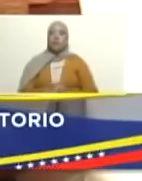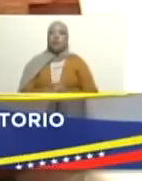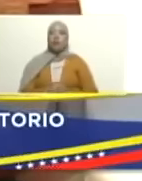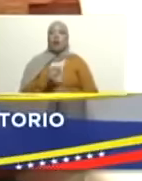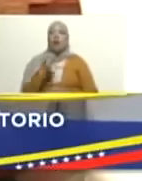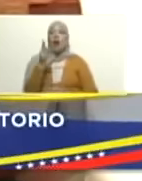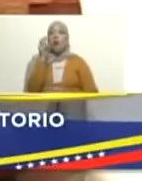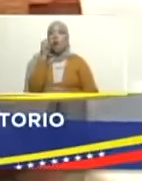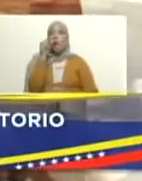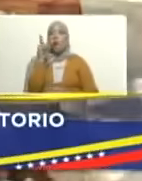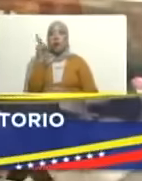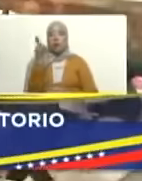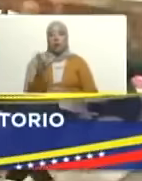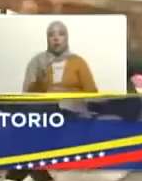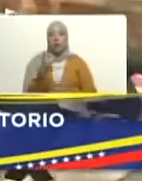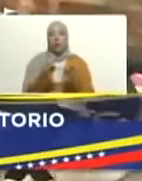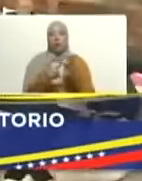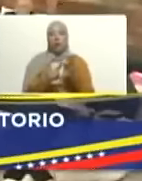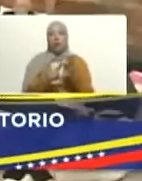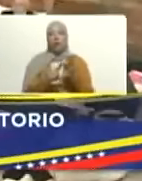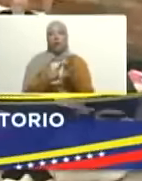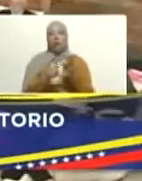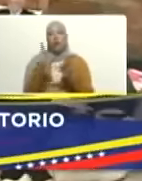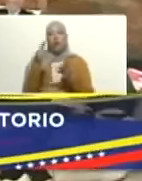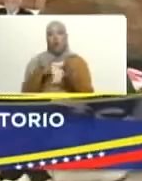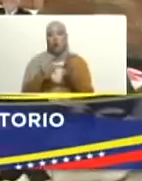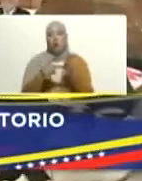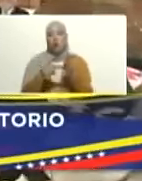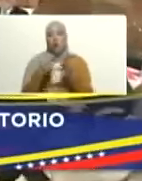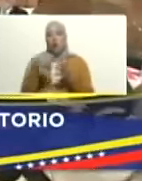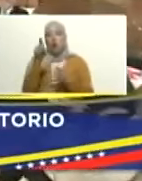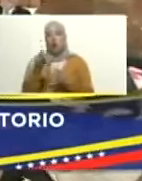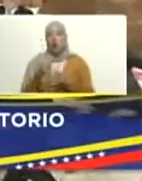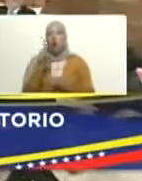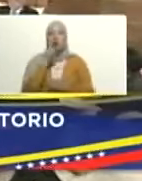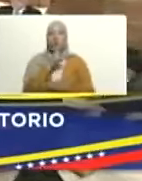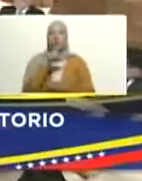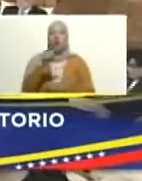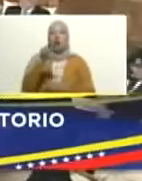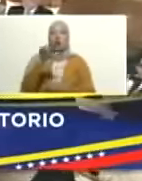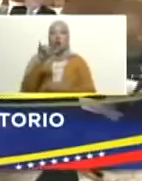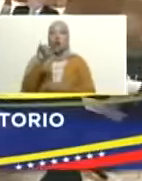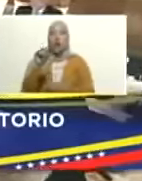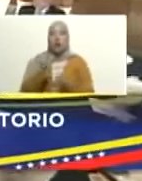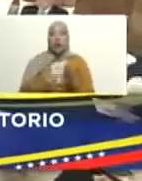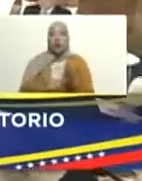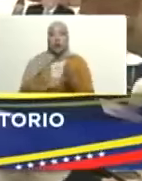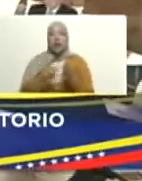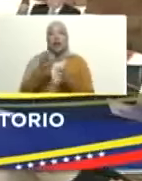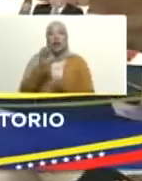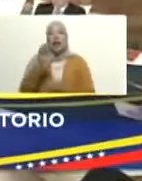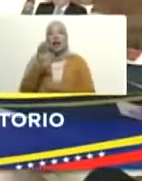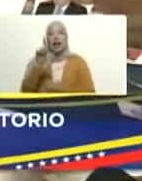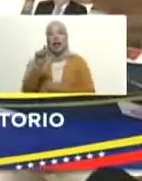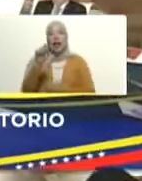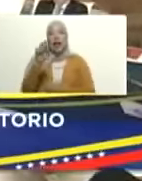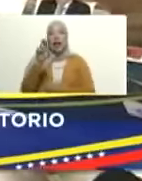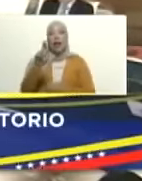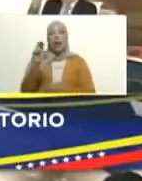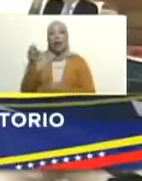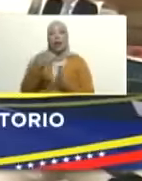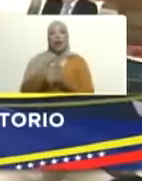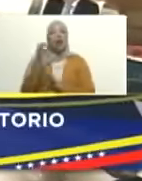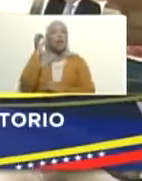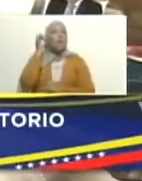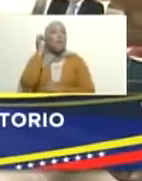Aquiles Moreno, Luis Emilio Rondón, Lester Toledo y Claudia